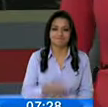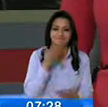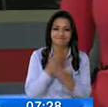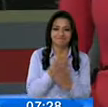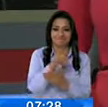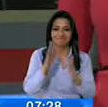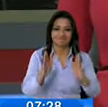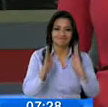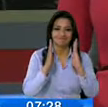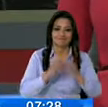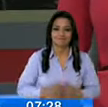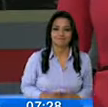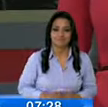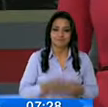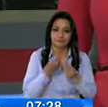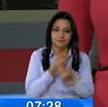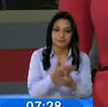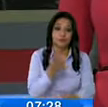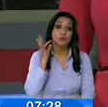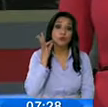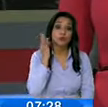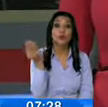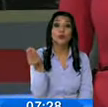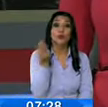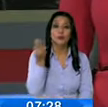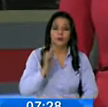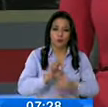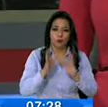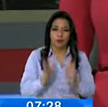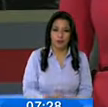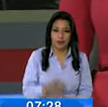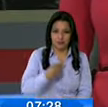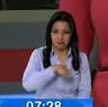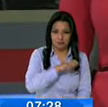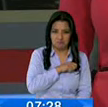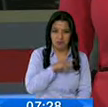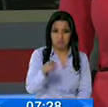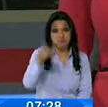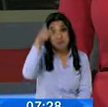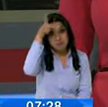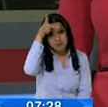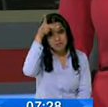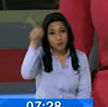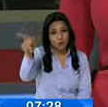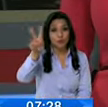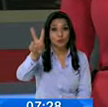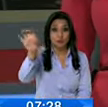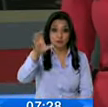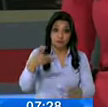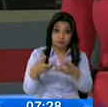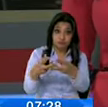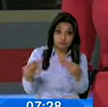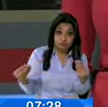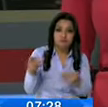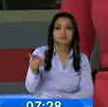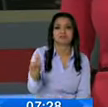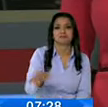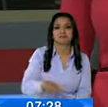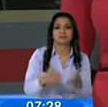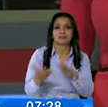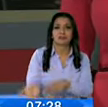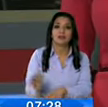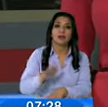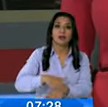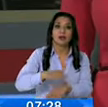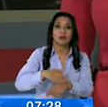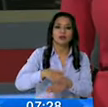continuar en nuestra sintonía. Les contamos que la joven ecuatoriana española desaparecida en Cusco, Perú, desde el 2 de enero, habría fallecido tras un accidente en un